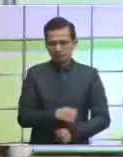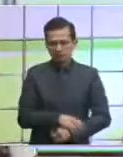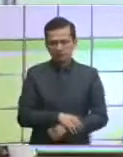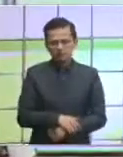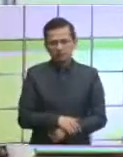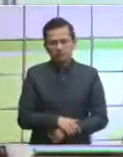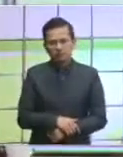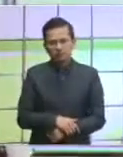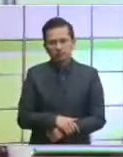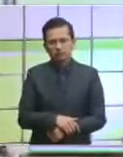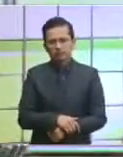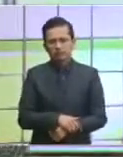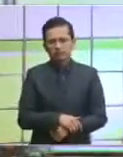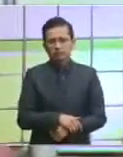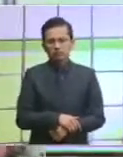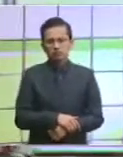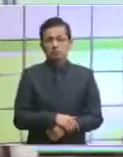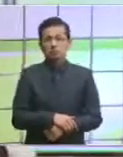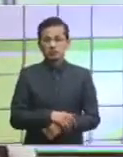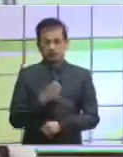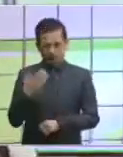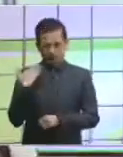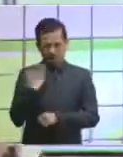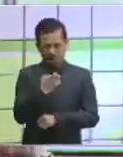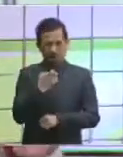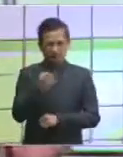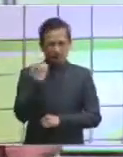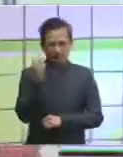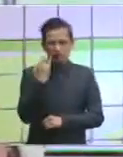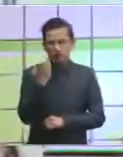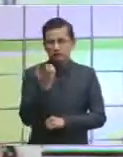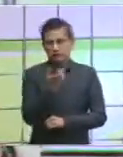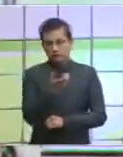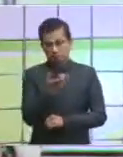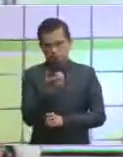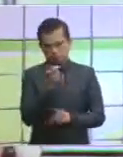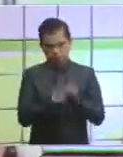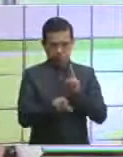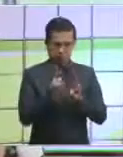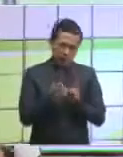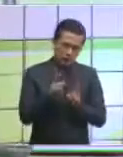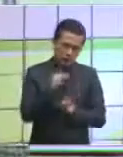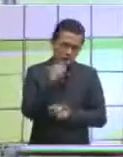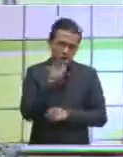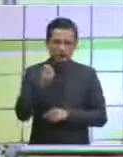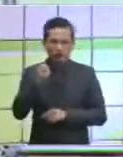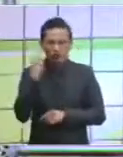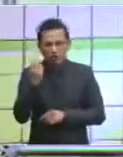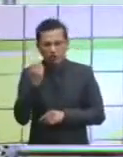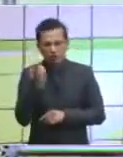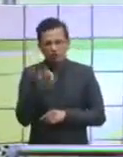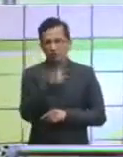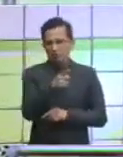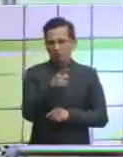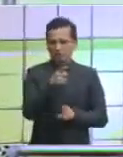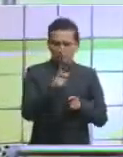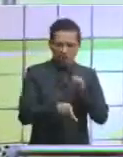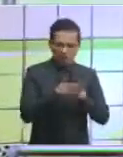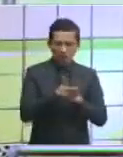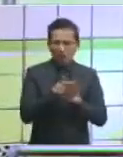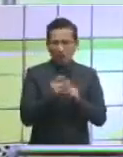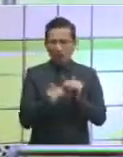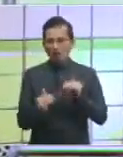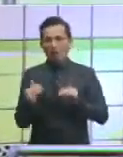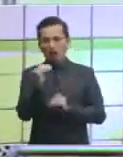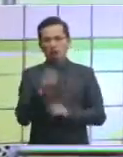ésta conferencia magistral plática magistral si no quiere que use la palabra de conferencia cerramos